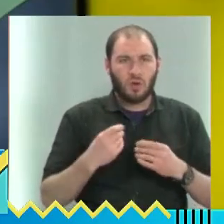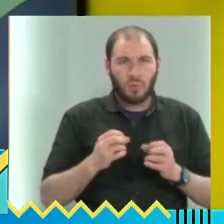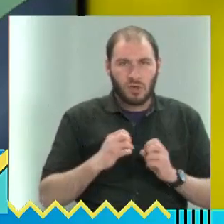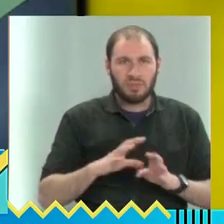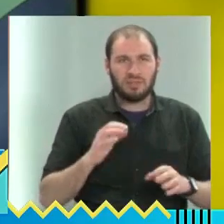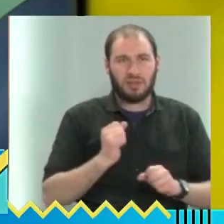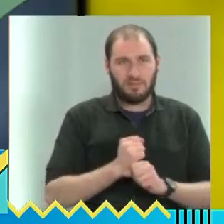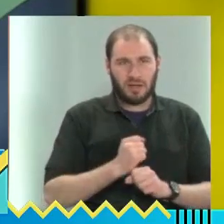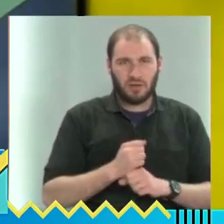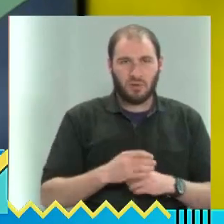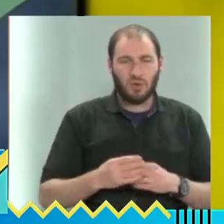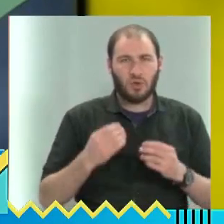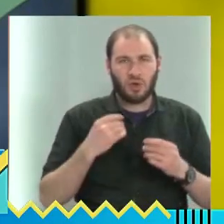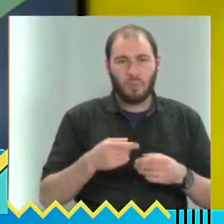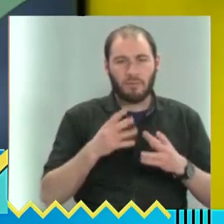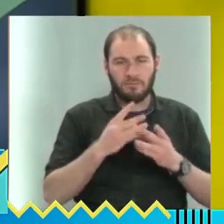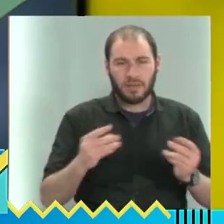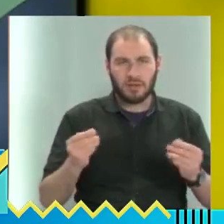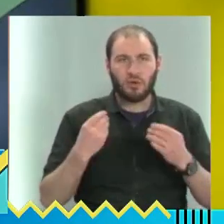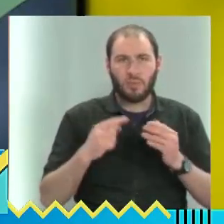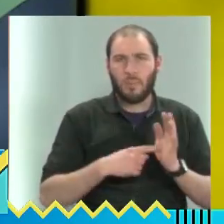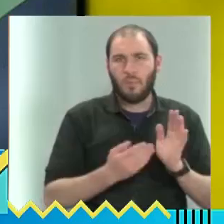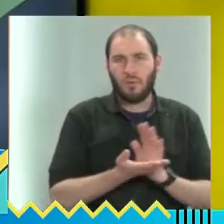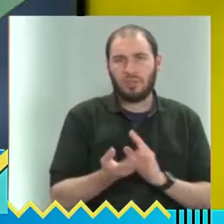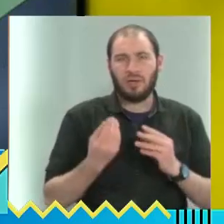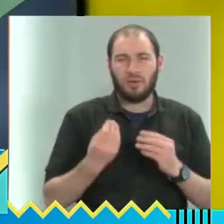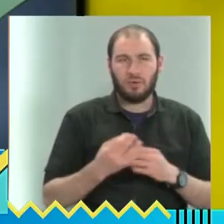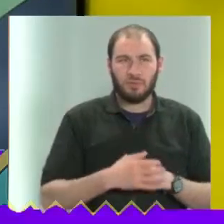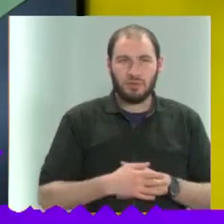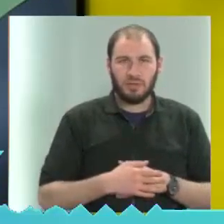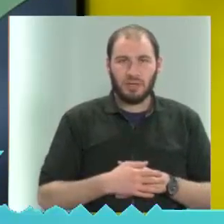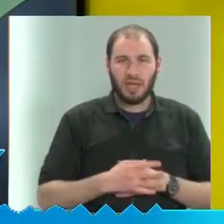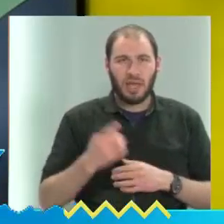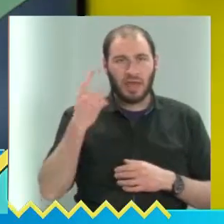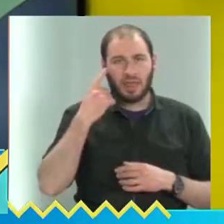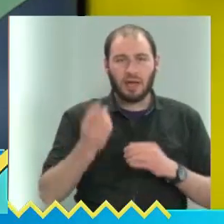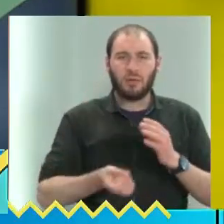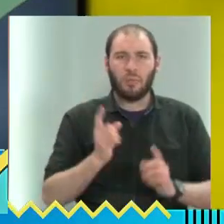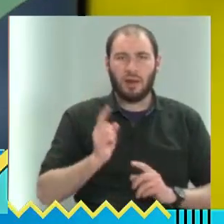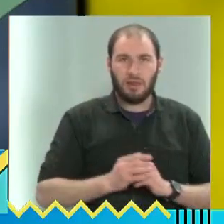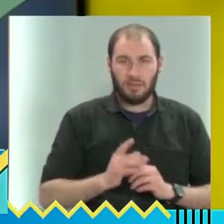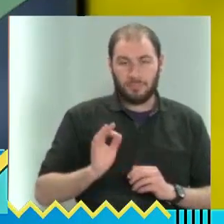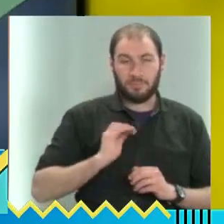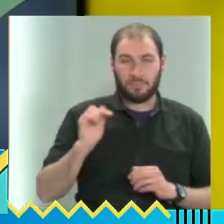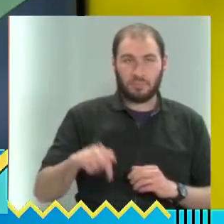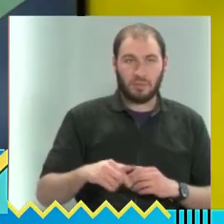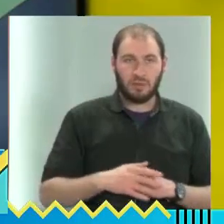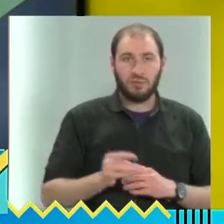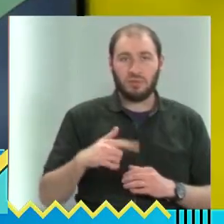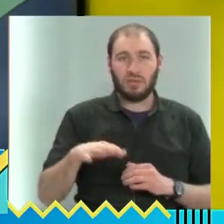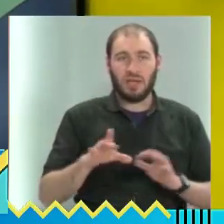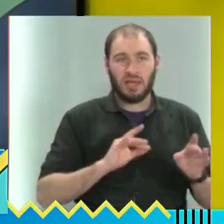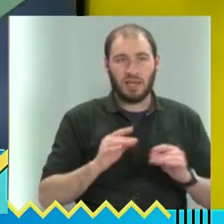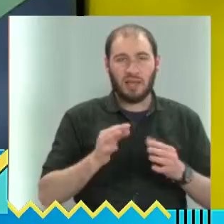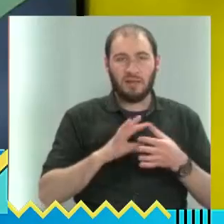su trabajo, cómo lo finalizan, cómo lo muestran, qué ideas tuvieron. Y este año elegimos